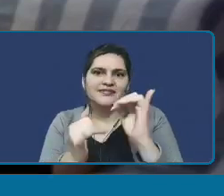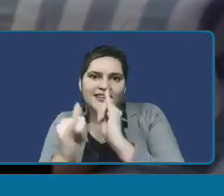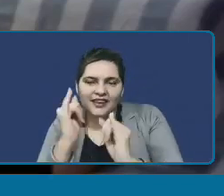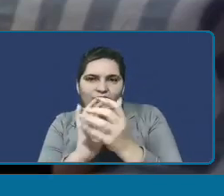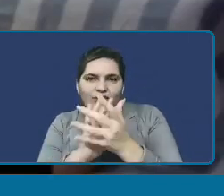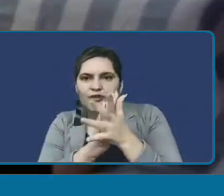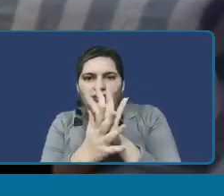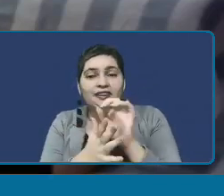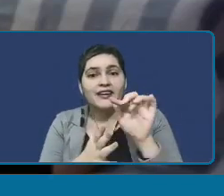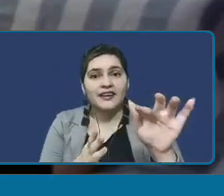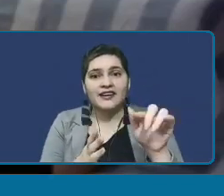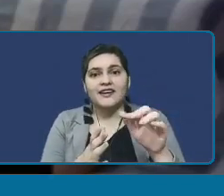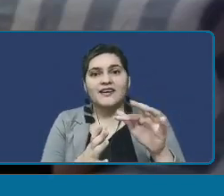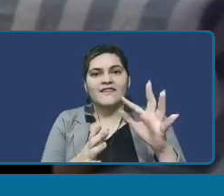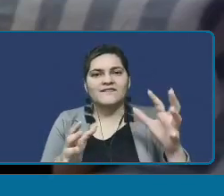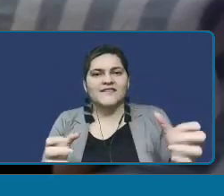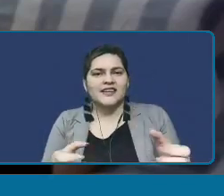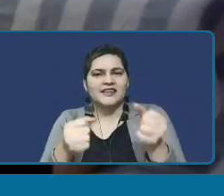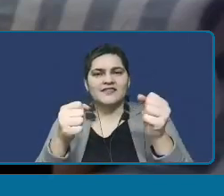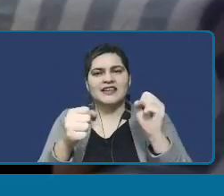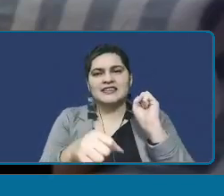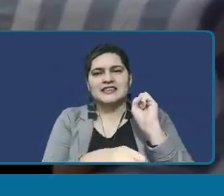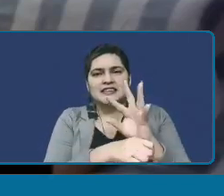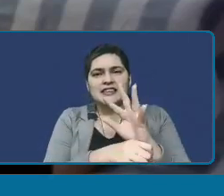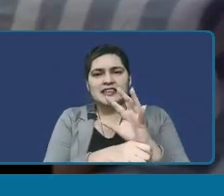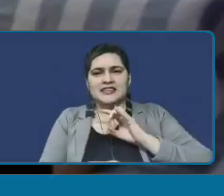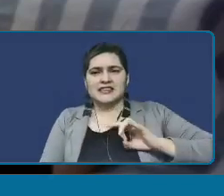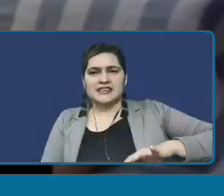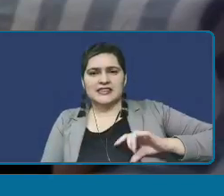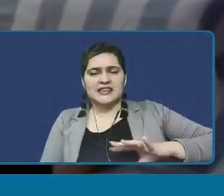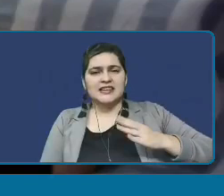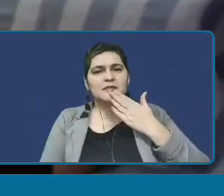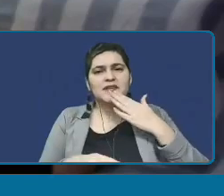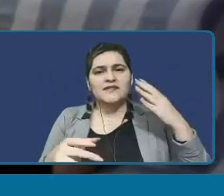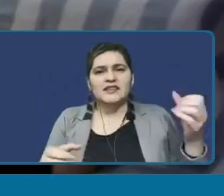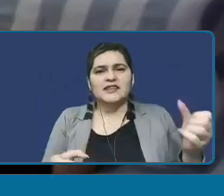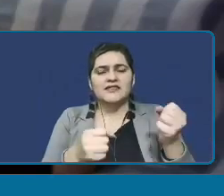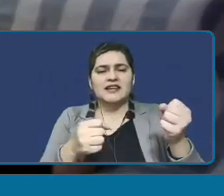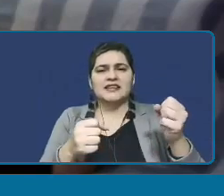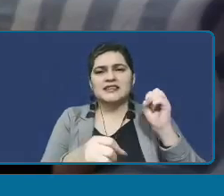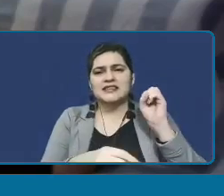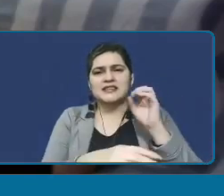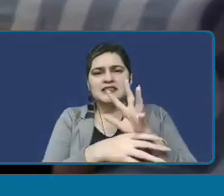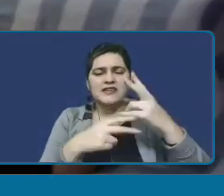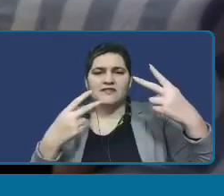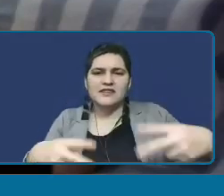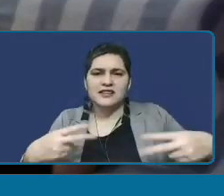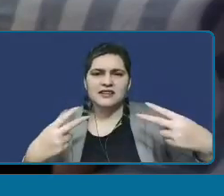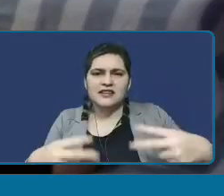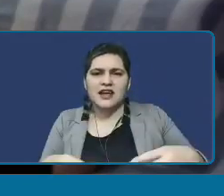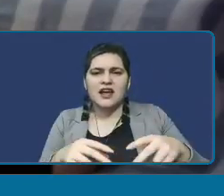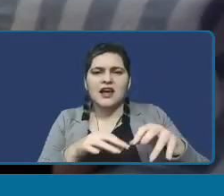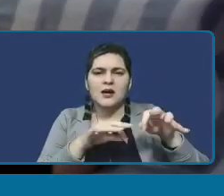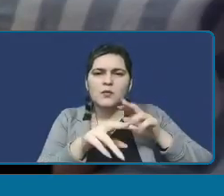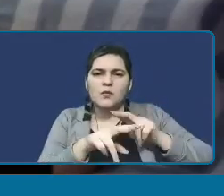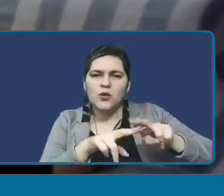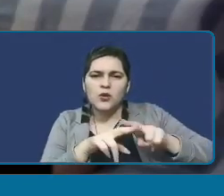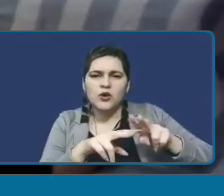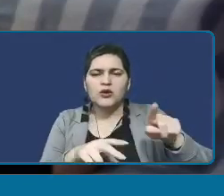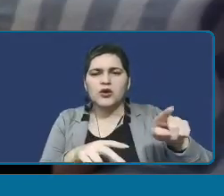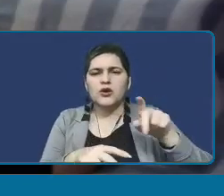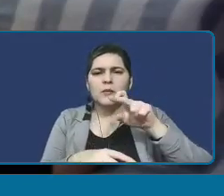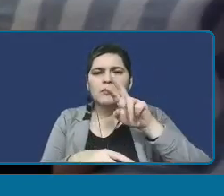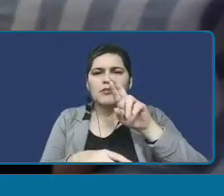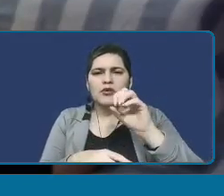y además del Festival Internacional de Cine de Viña del Mar y productor de Proaxis Media. Les recordamos que estamos en este curso, hoy es